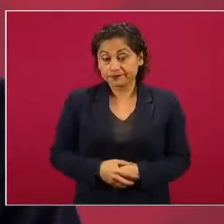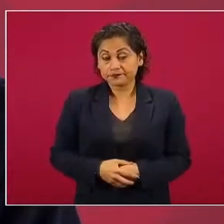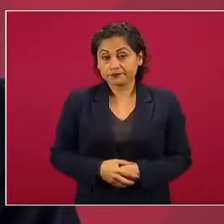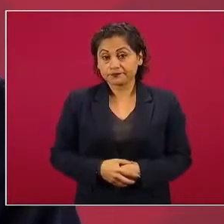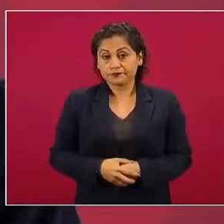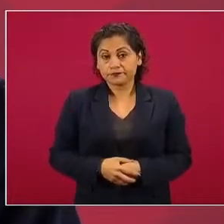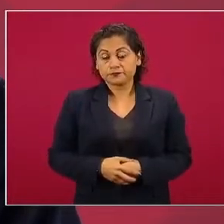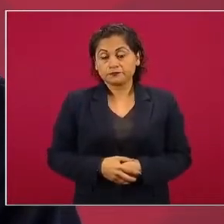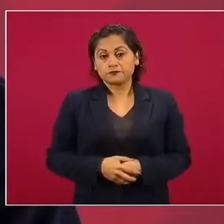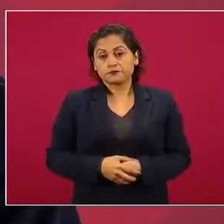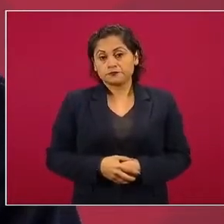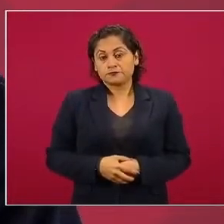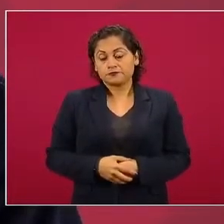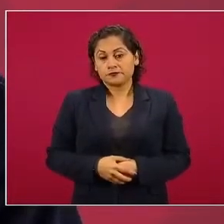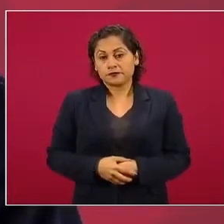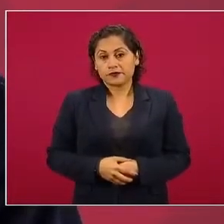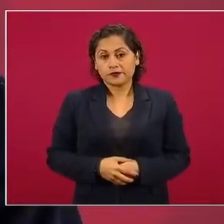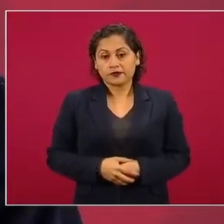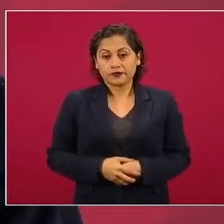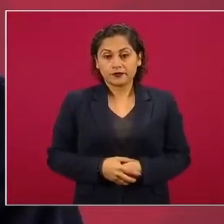estamos hablando